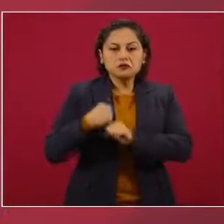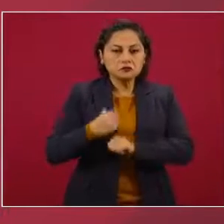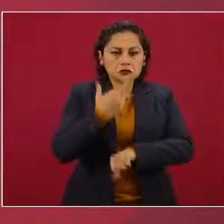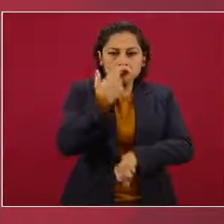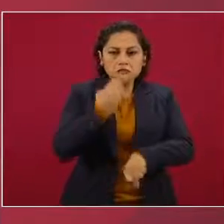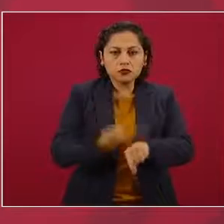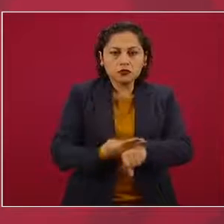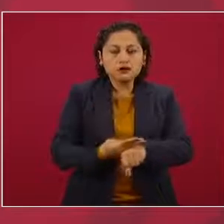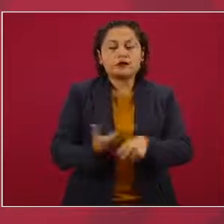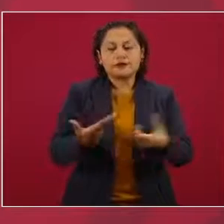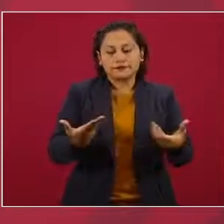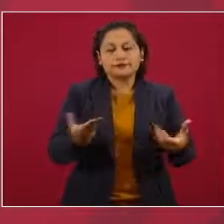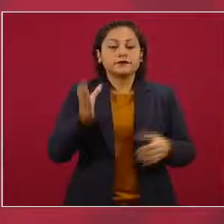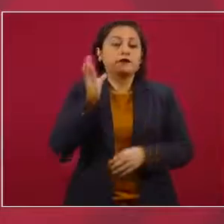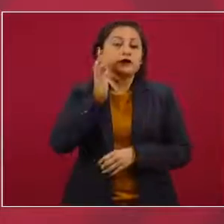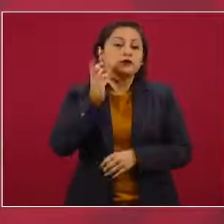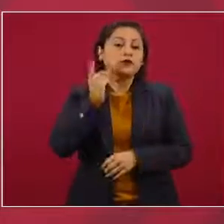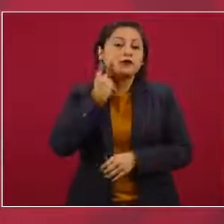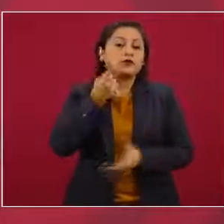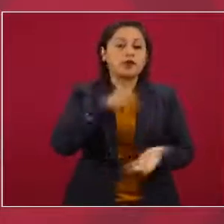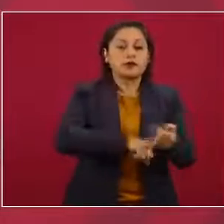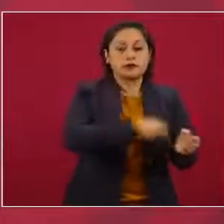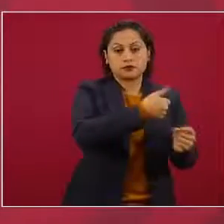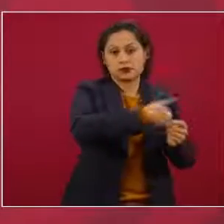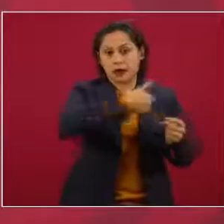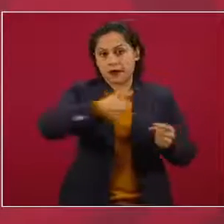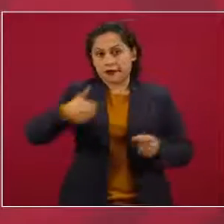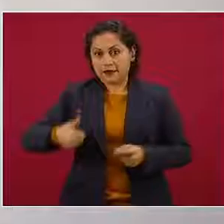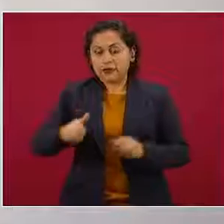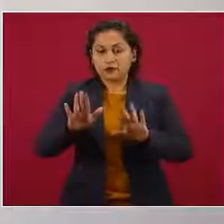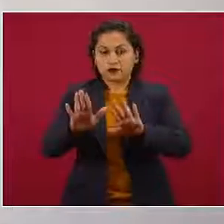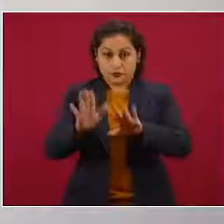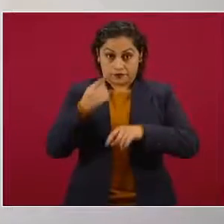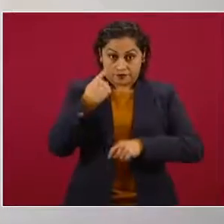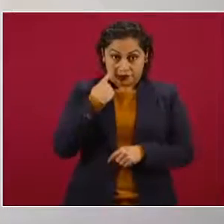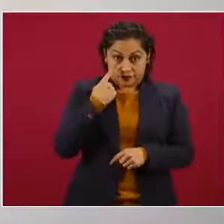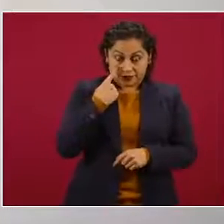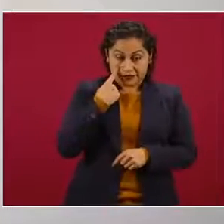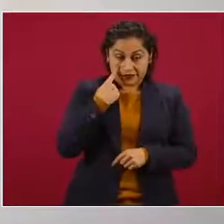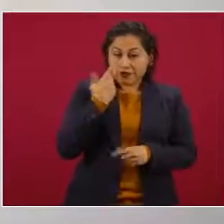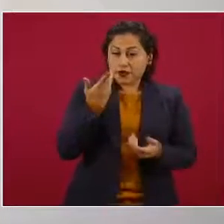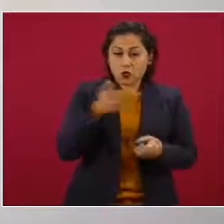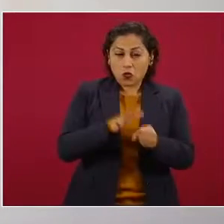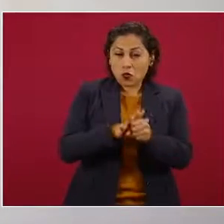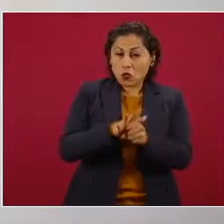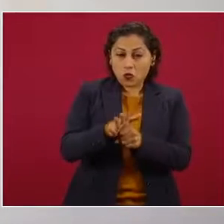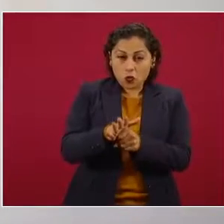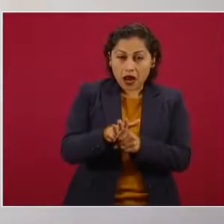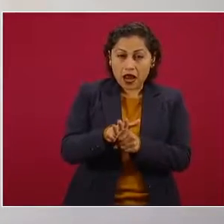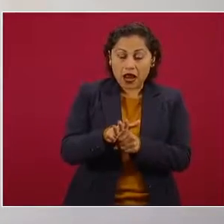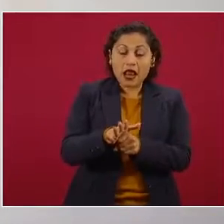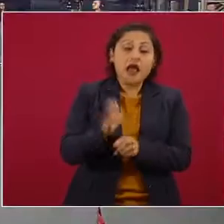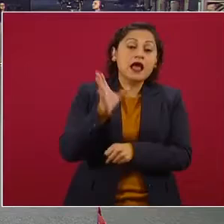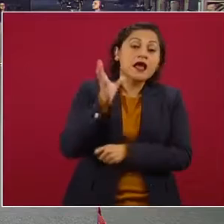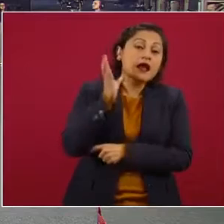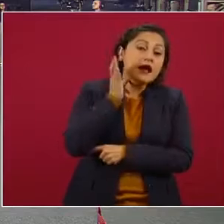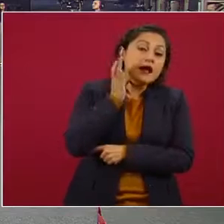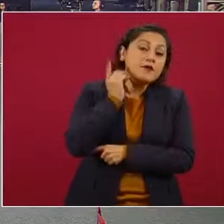¿Cuál es la función del Poder Legislativo? La función principal,